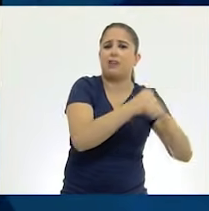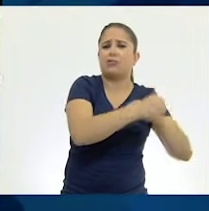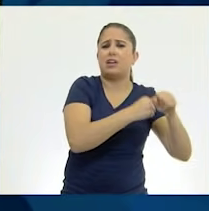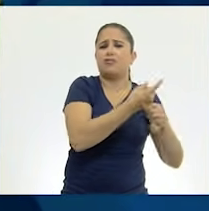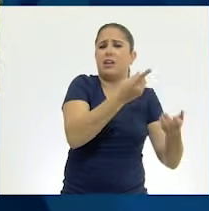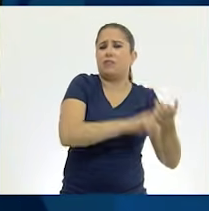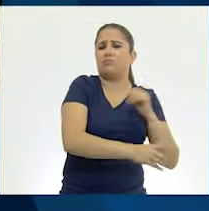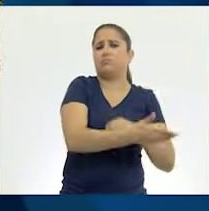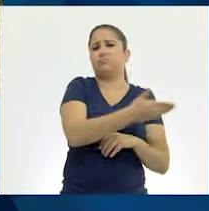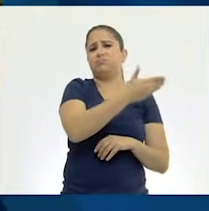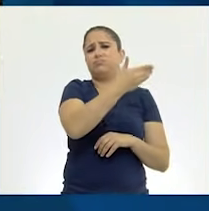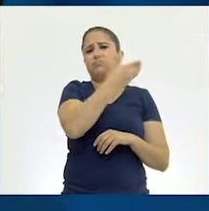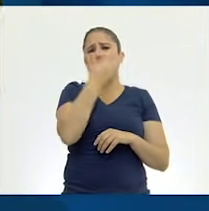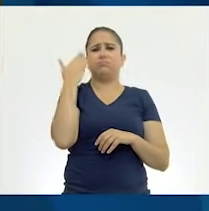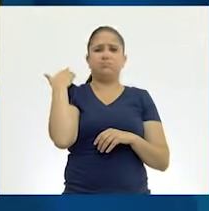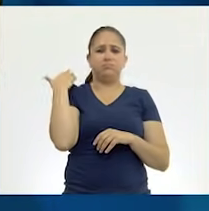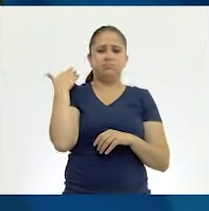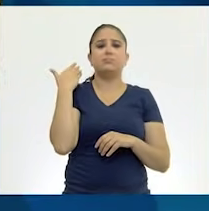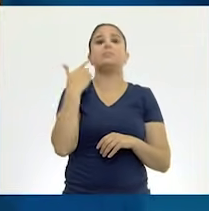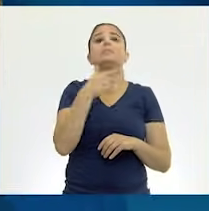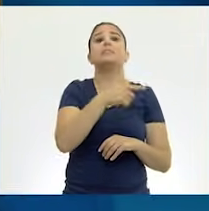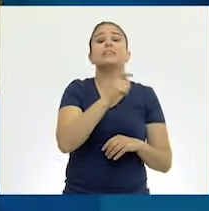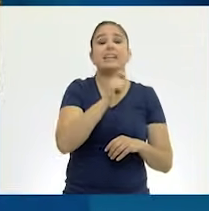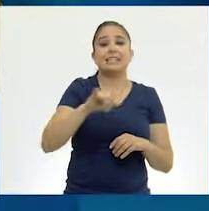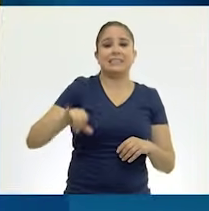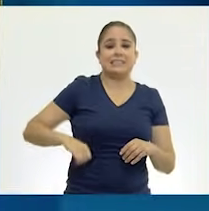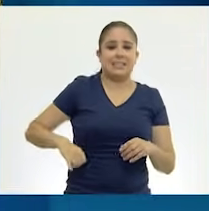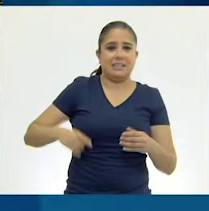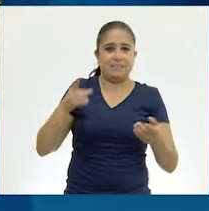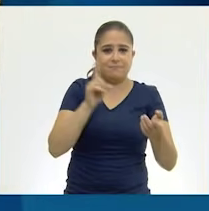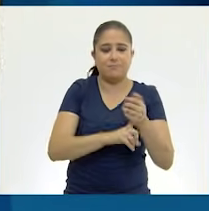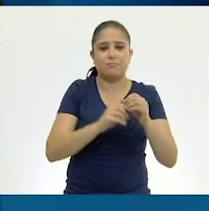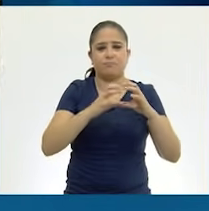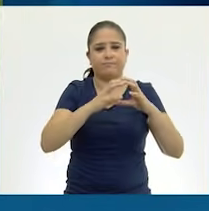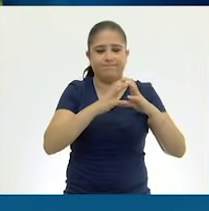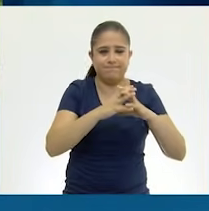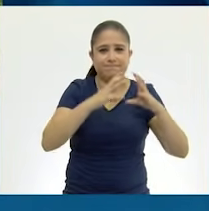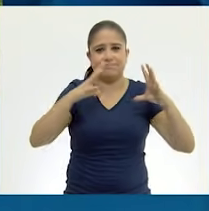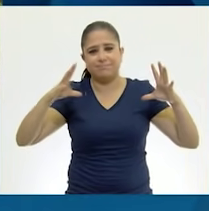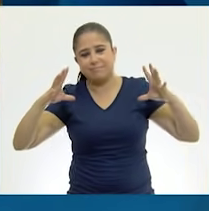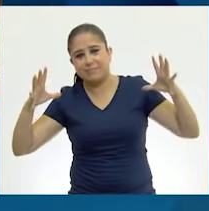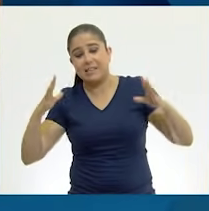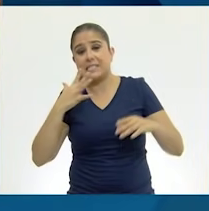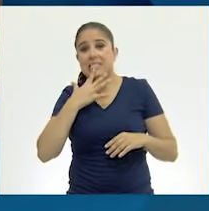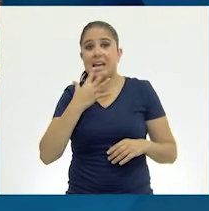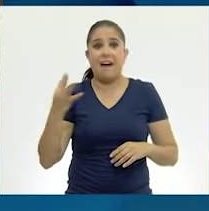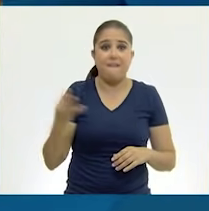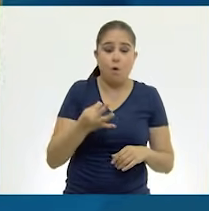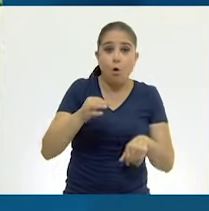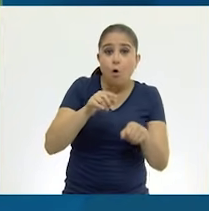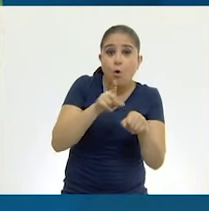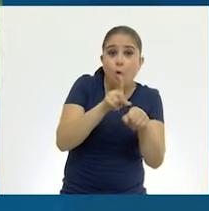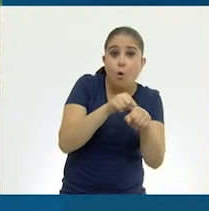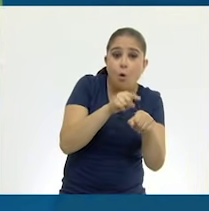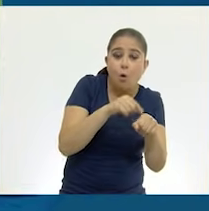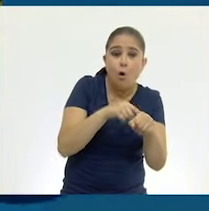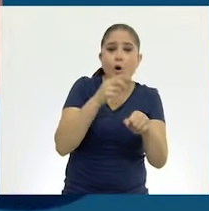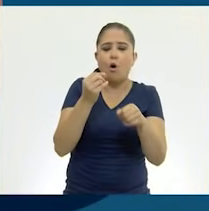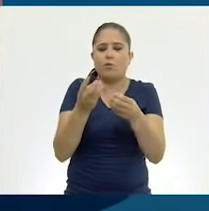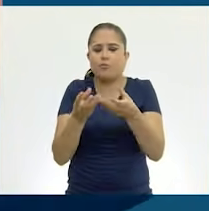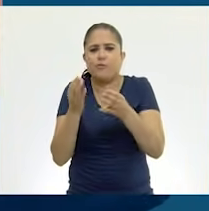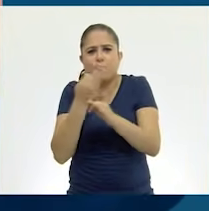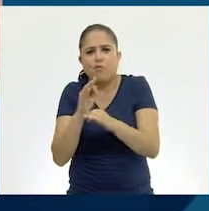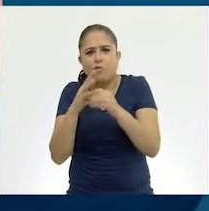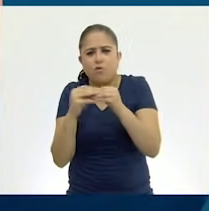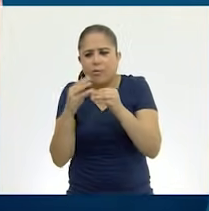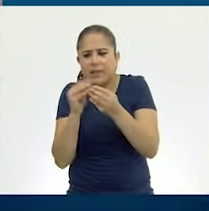años, mediante la selección de características de su interés, como el tamaño, el sabor, el color o la textura de las